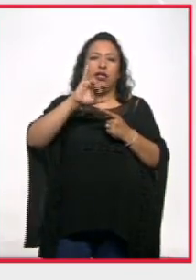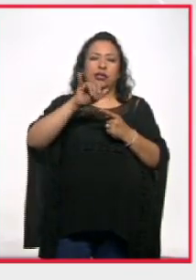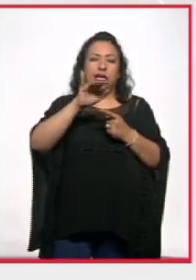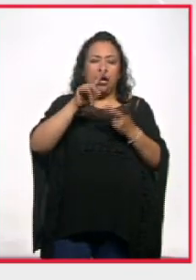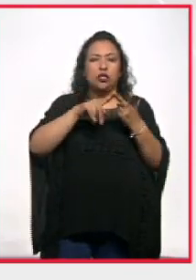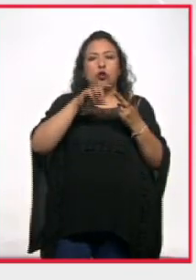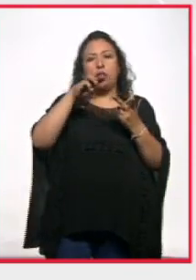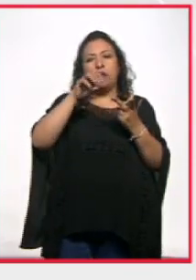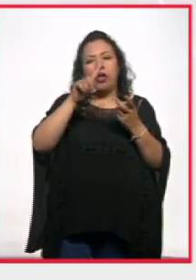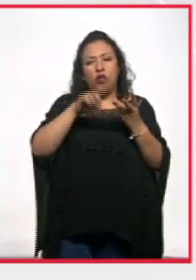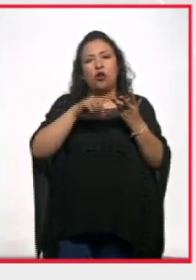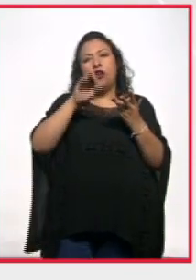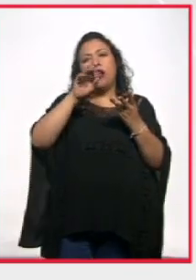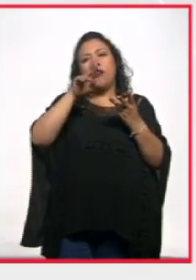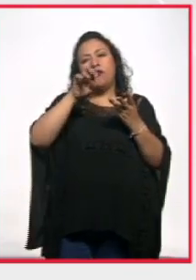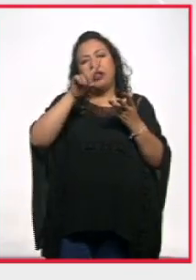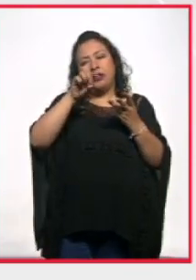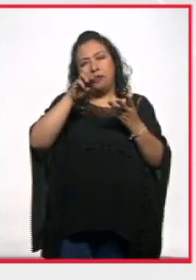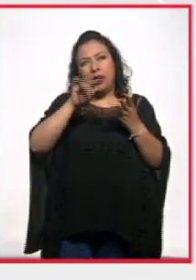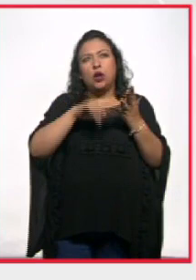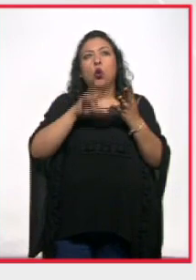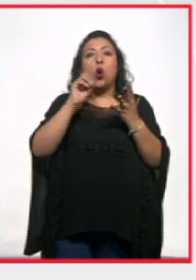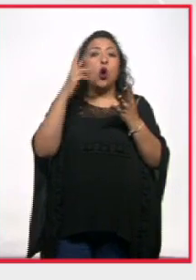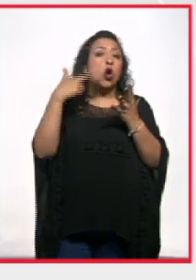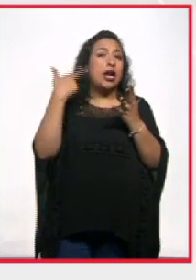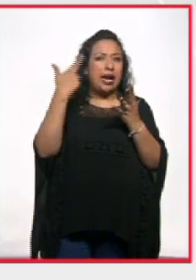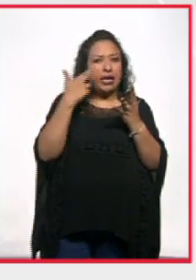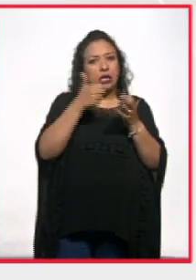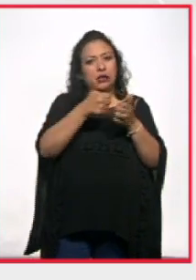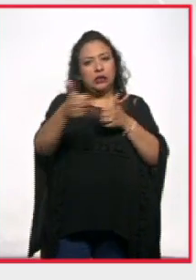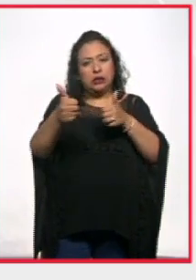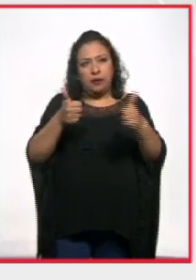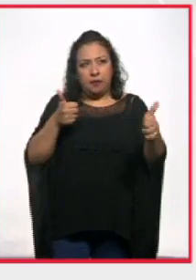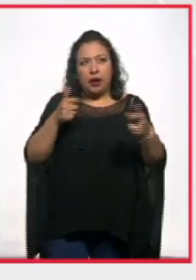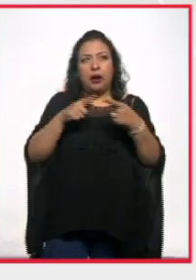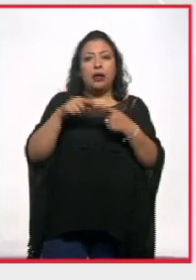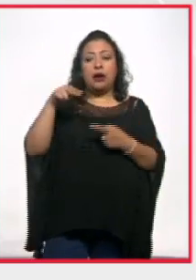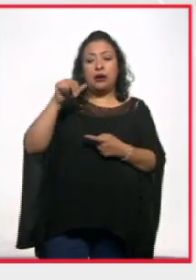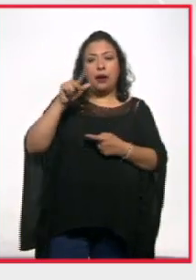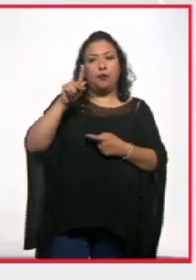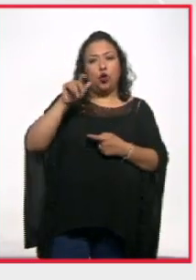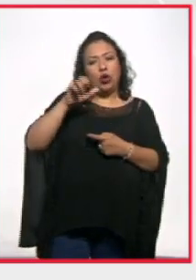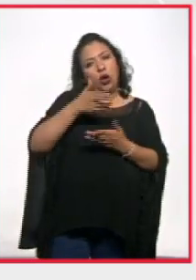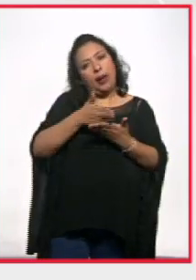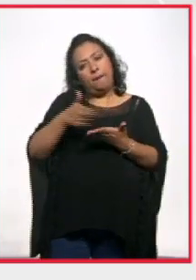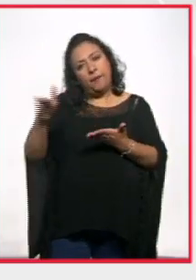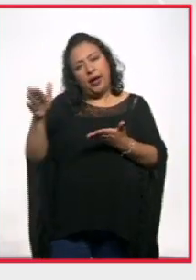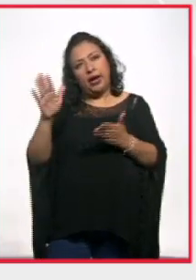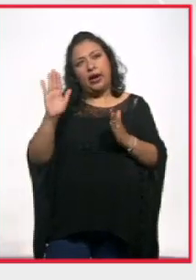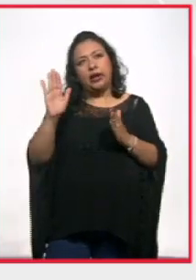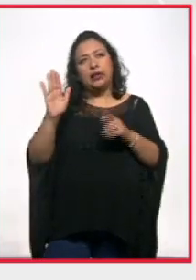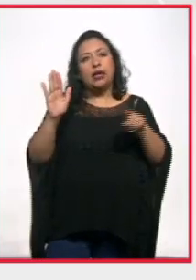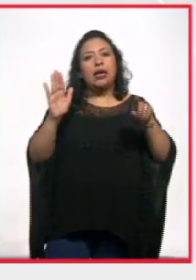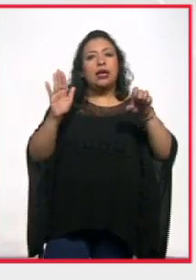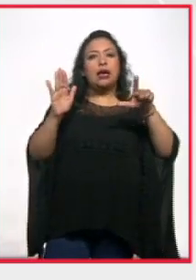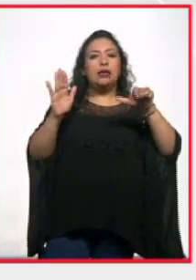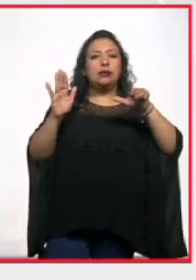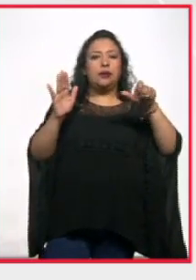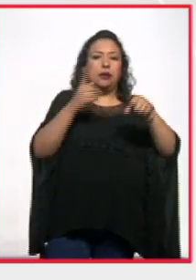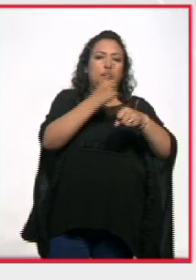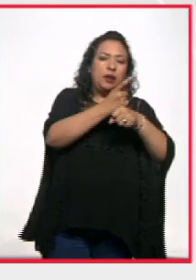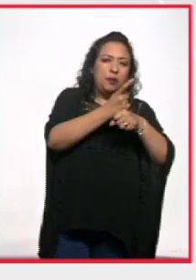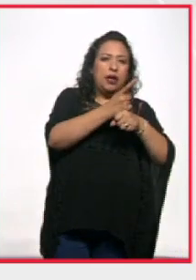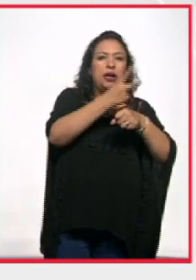Mercury, incluso los de los reyes son como separados, ¿no? El Napoleón es aparte de la Elizabeth I